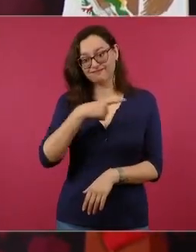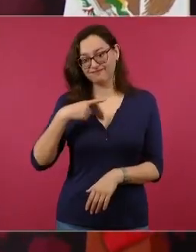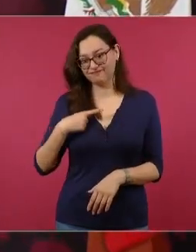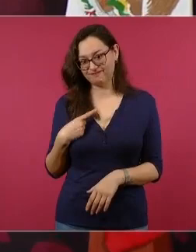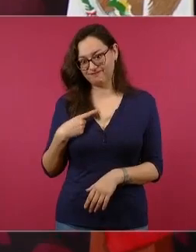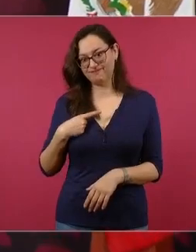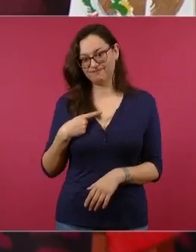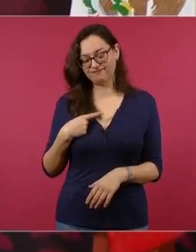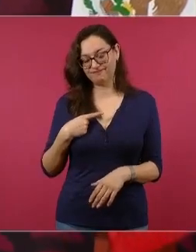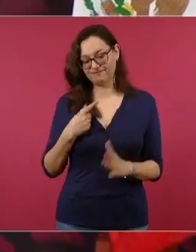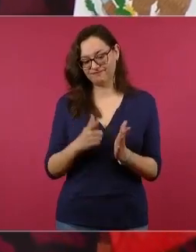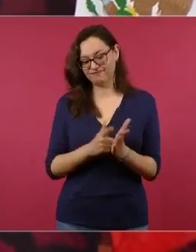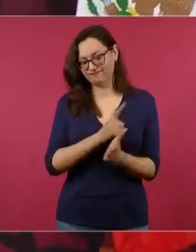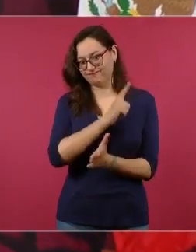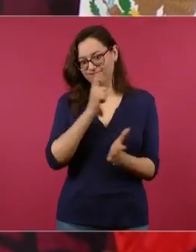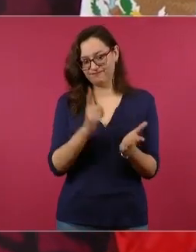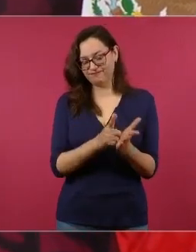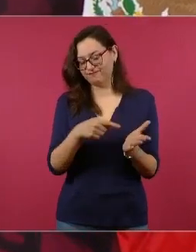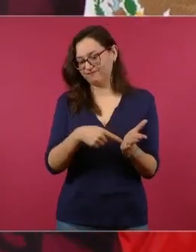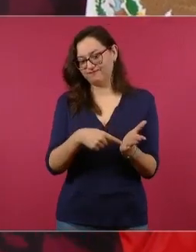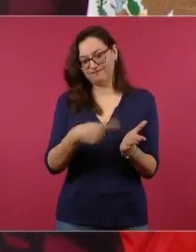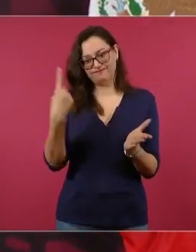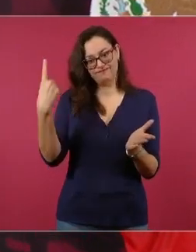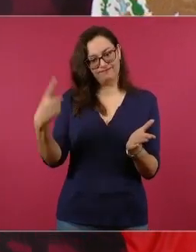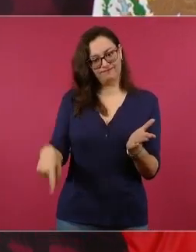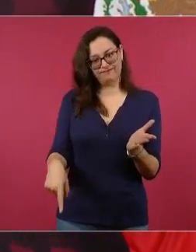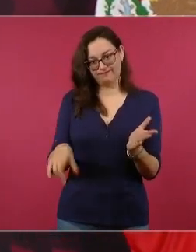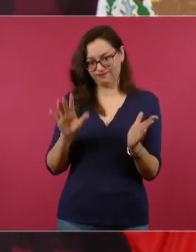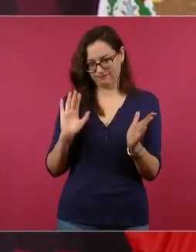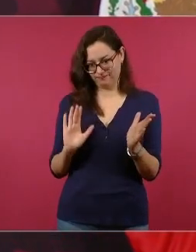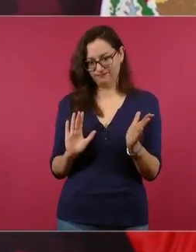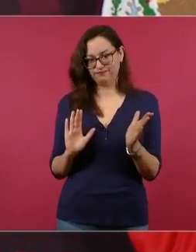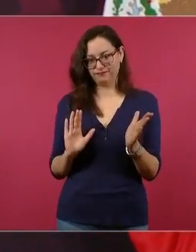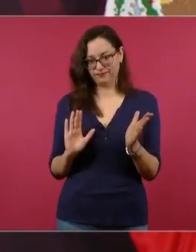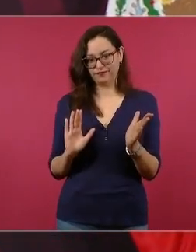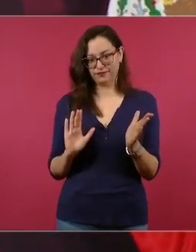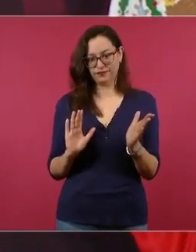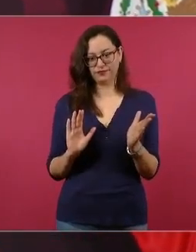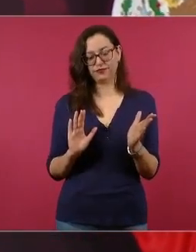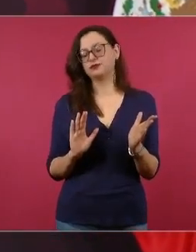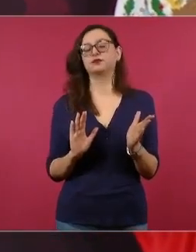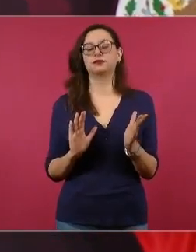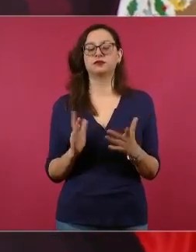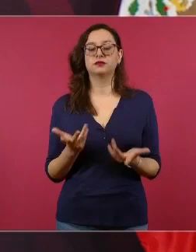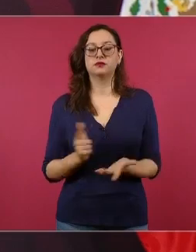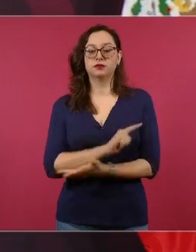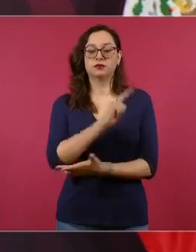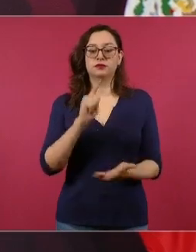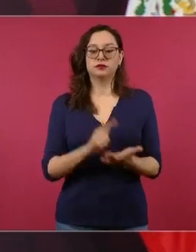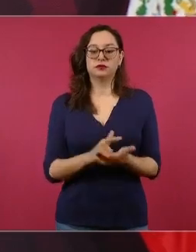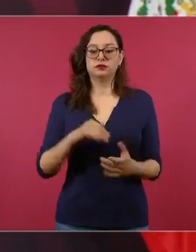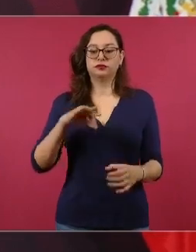al marco legal de Sonora, lo que establece la ley electoral.